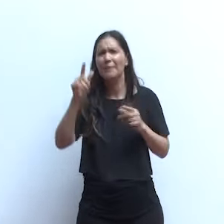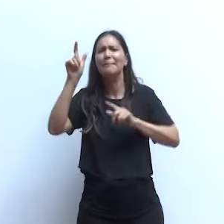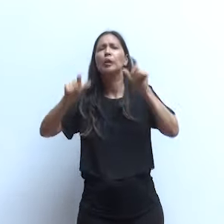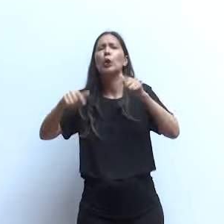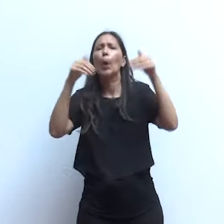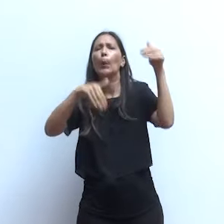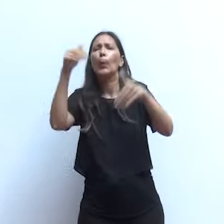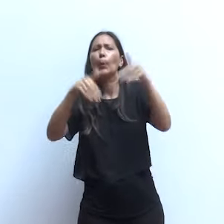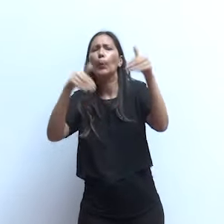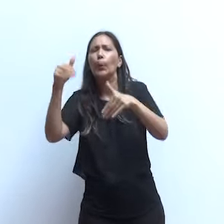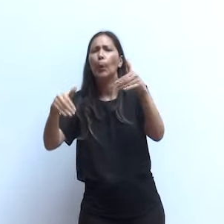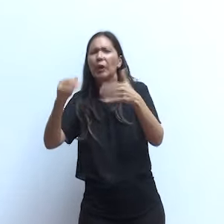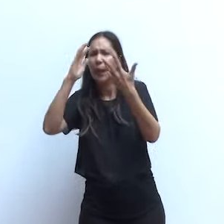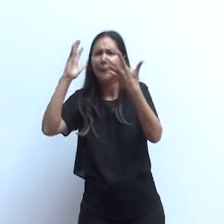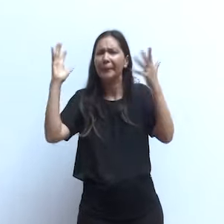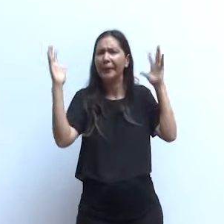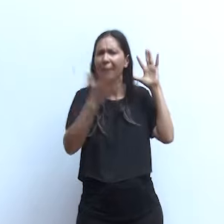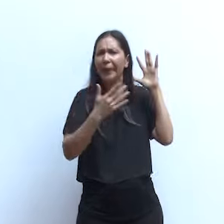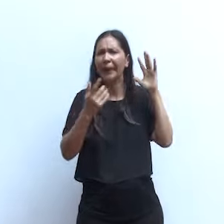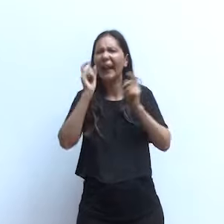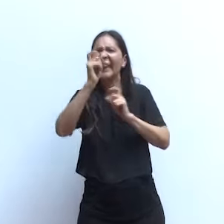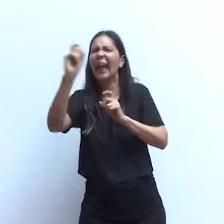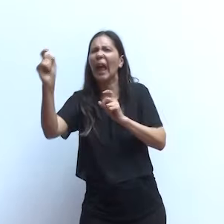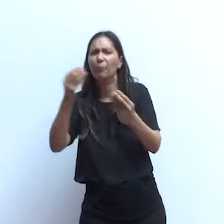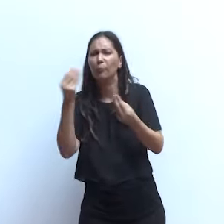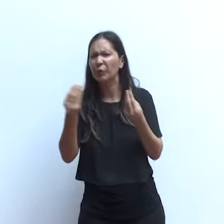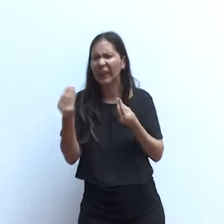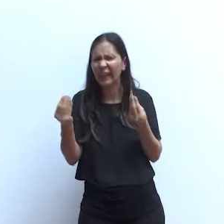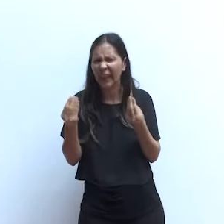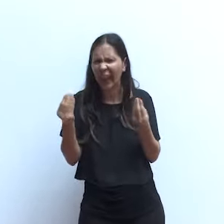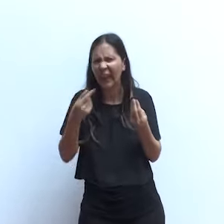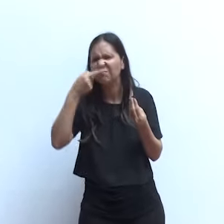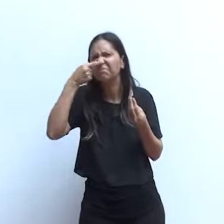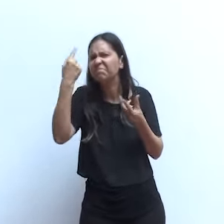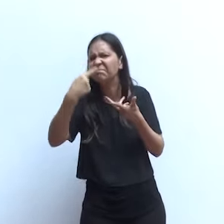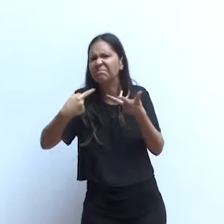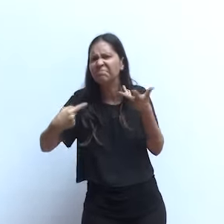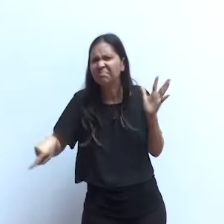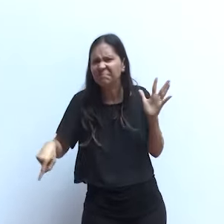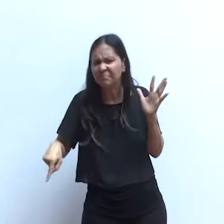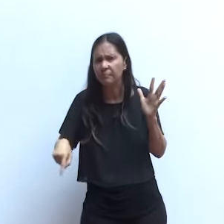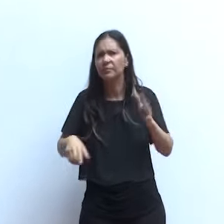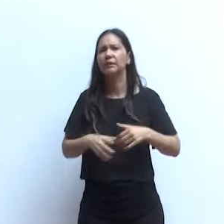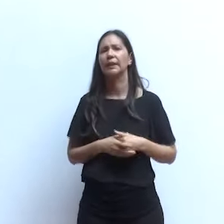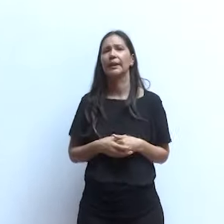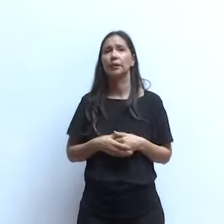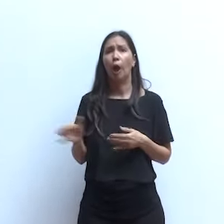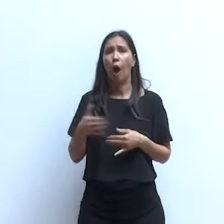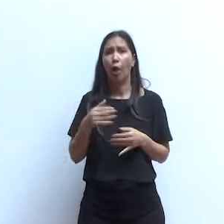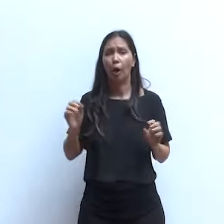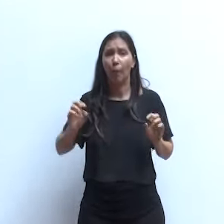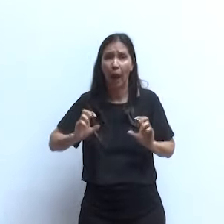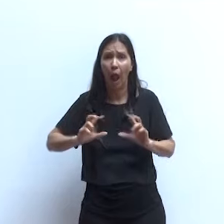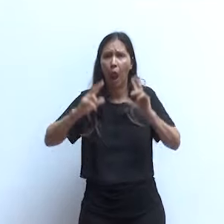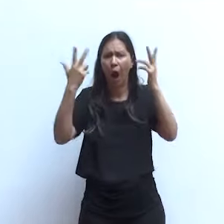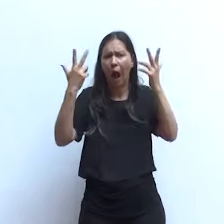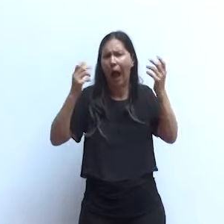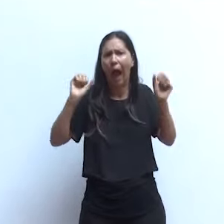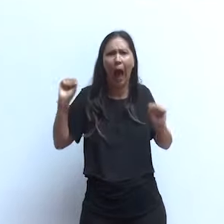y antes de de antes que indignarse me parece que hay que